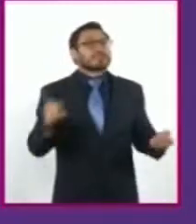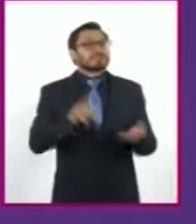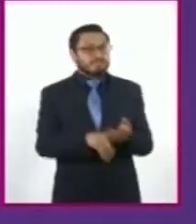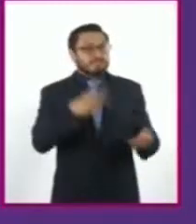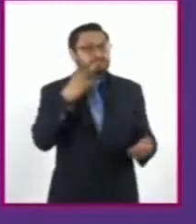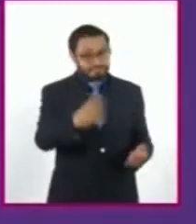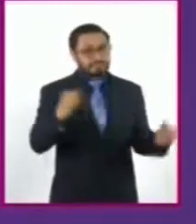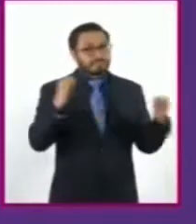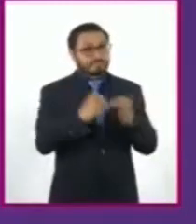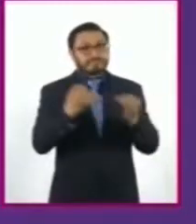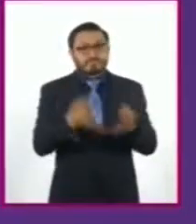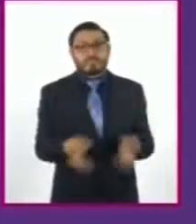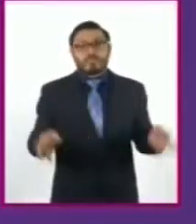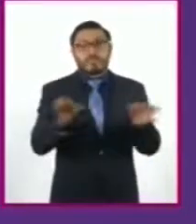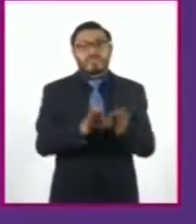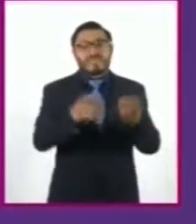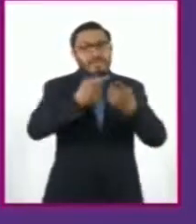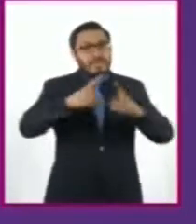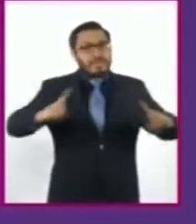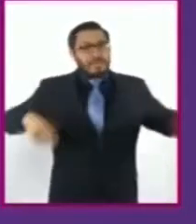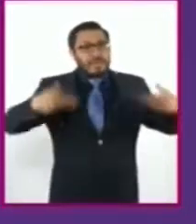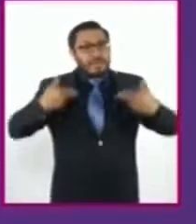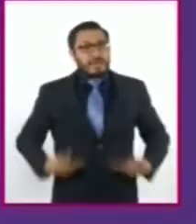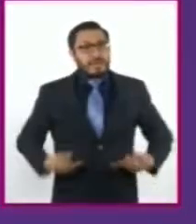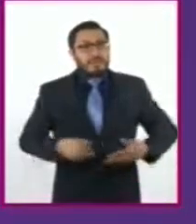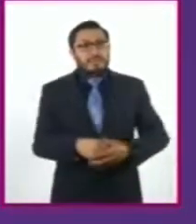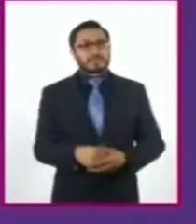clave para el desarrollo humano.